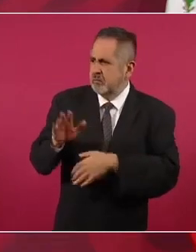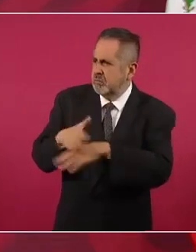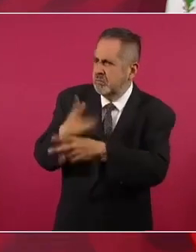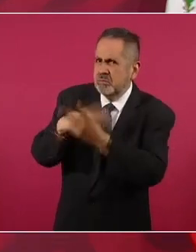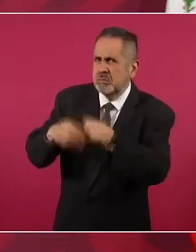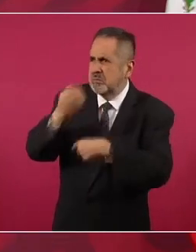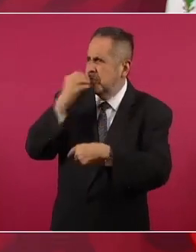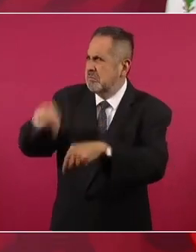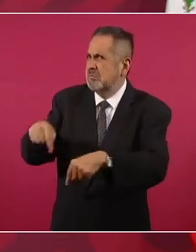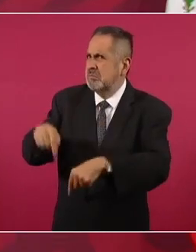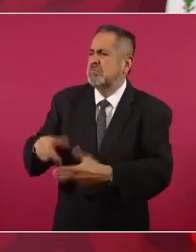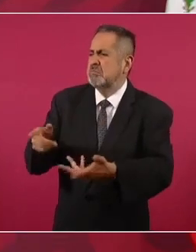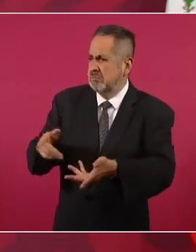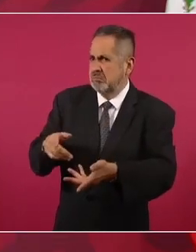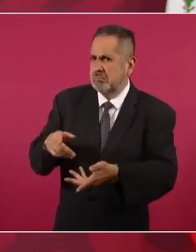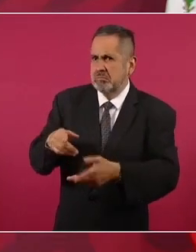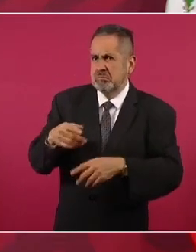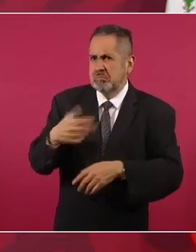comer?